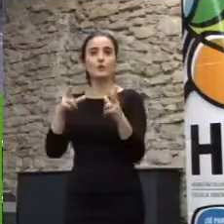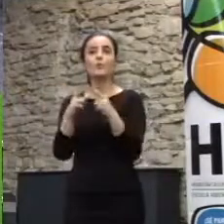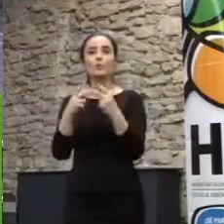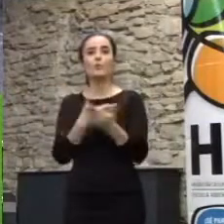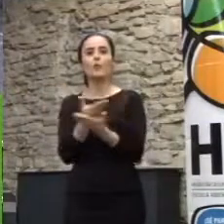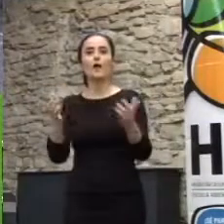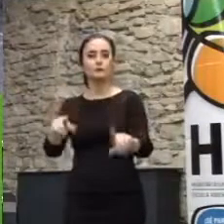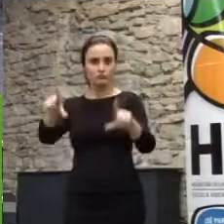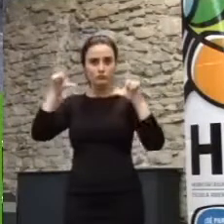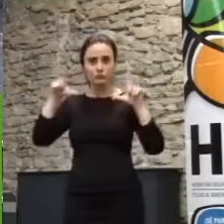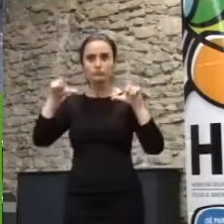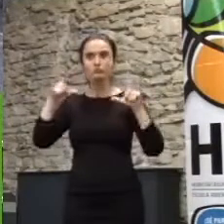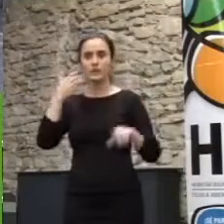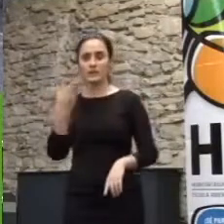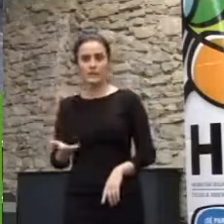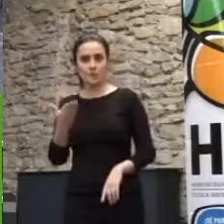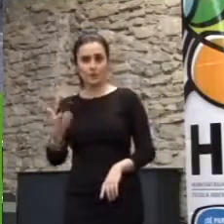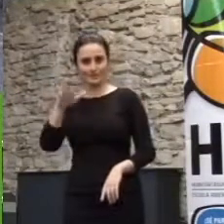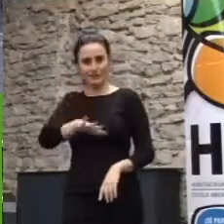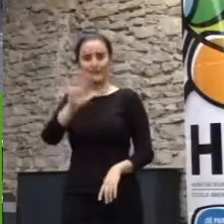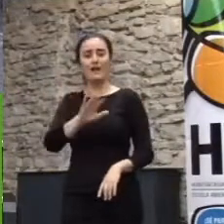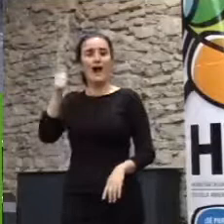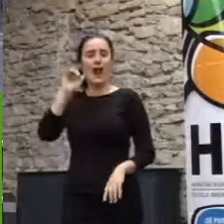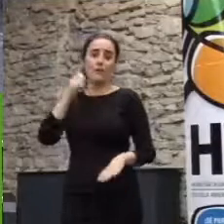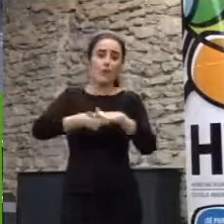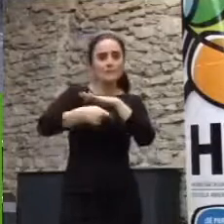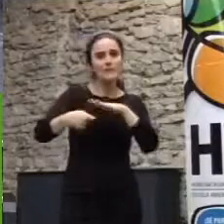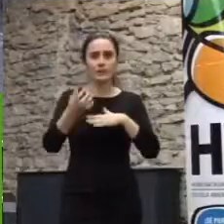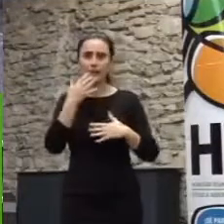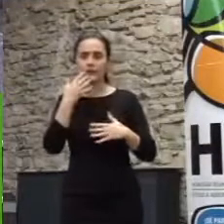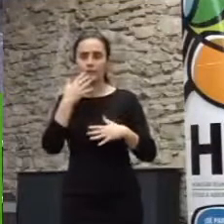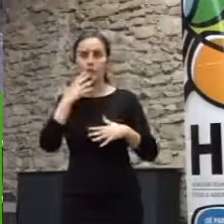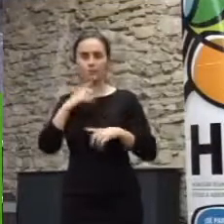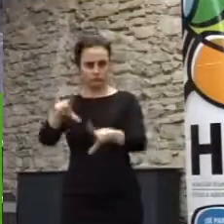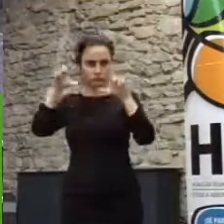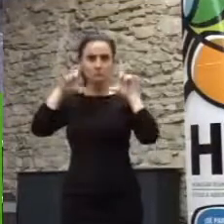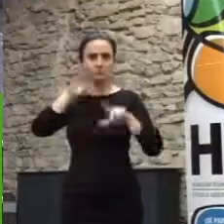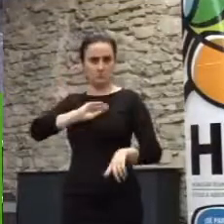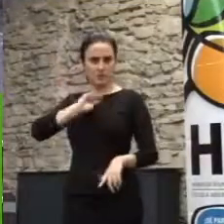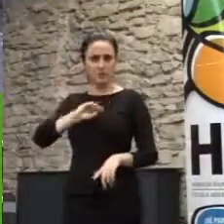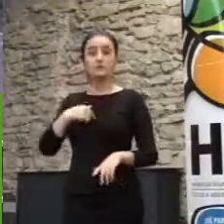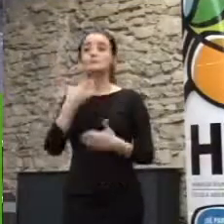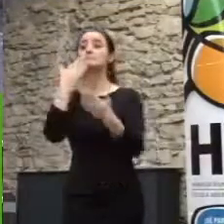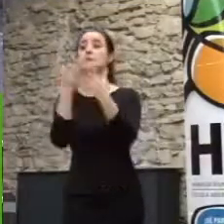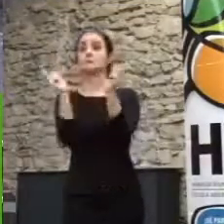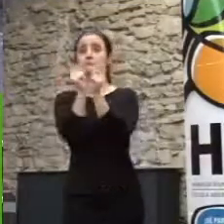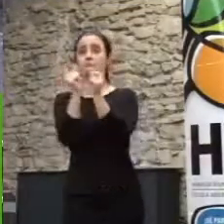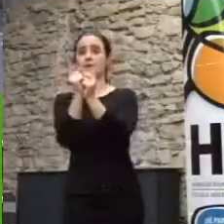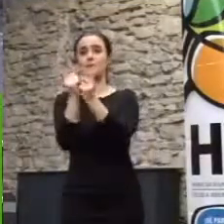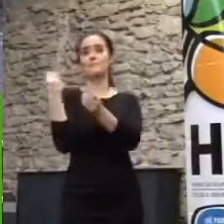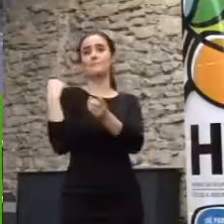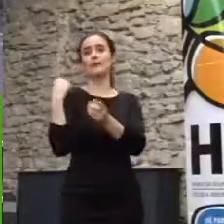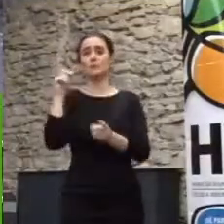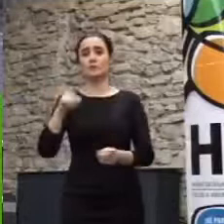bastante importante, creo aquí, en Álava, o en Vitoria. En Vitoria, no en Álava. Solicito a brevedad si... Pregunta si puede ser